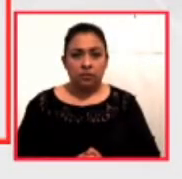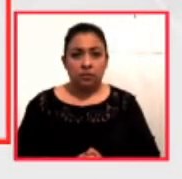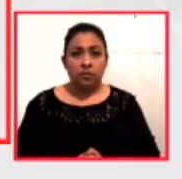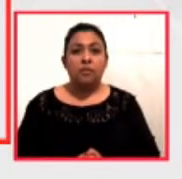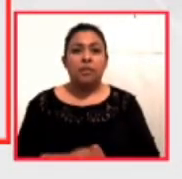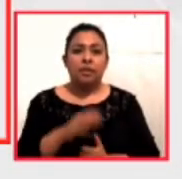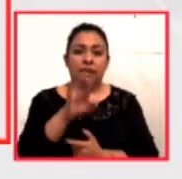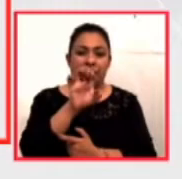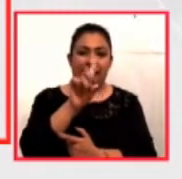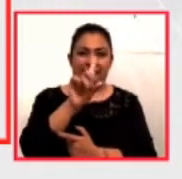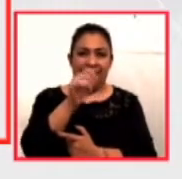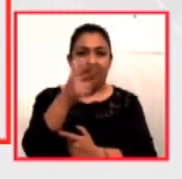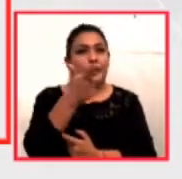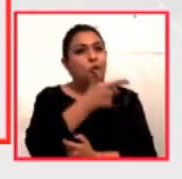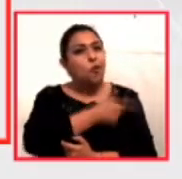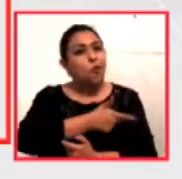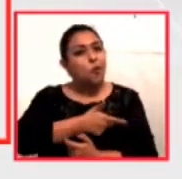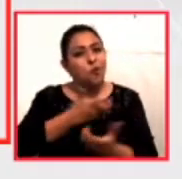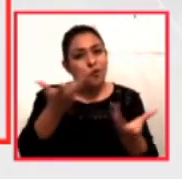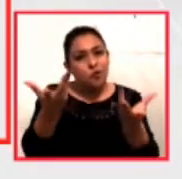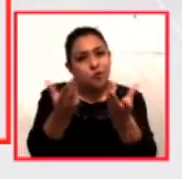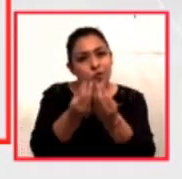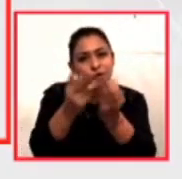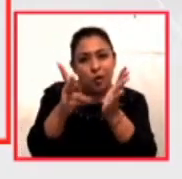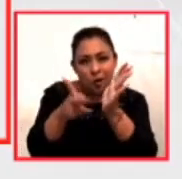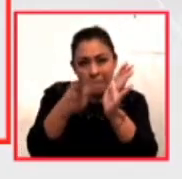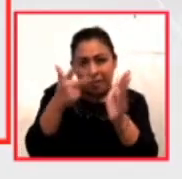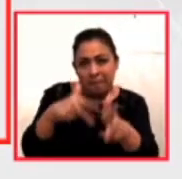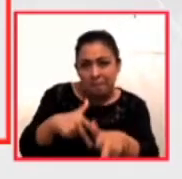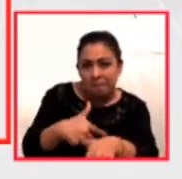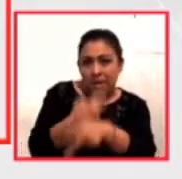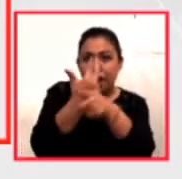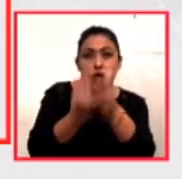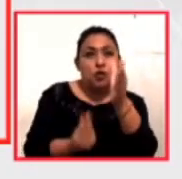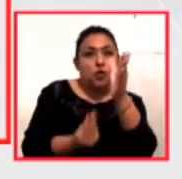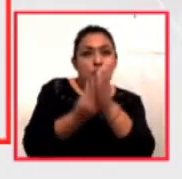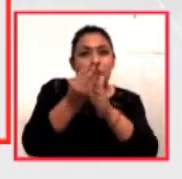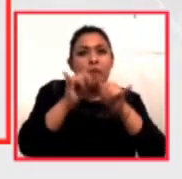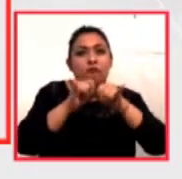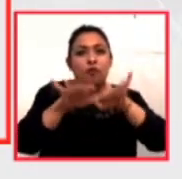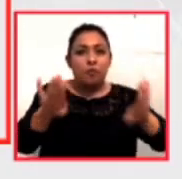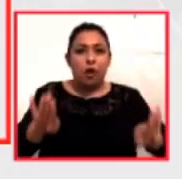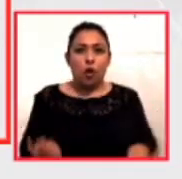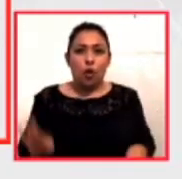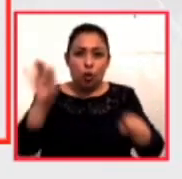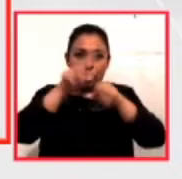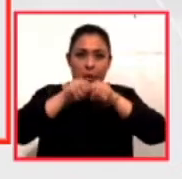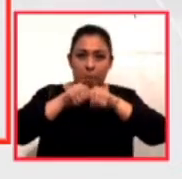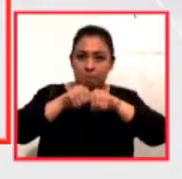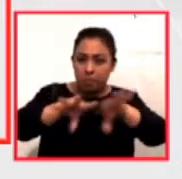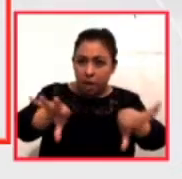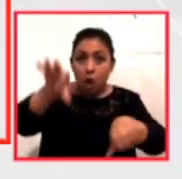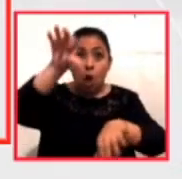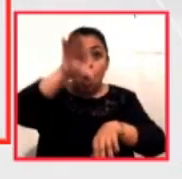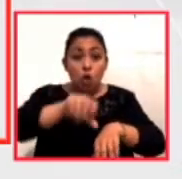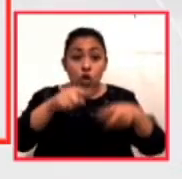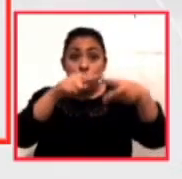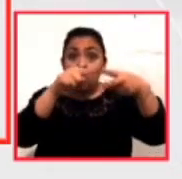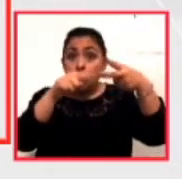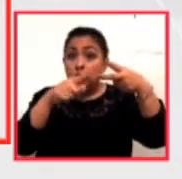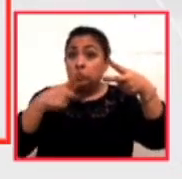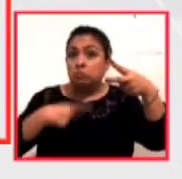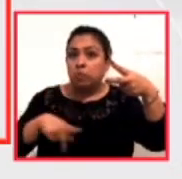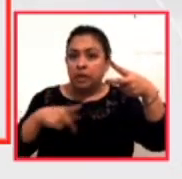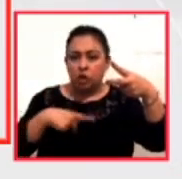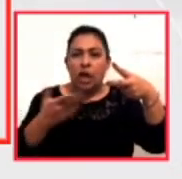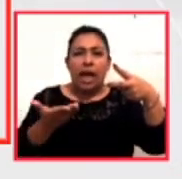Edgardo, qué gusto estar de nuevo contigo en una nueva entrega de Diáspora Cultural. Hoy nos vas a hablar de dos personajes que ya nos